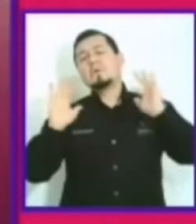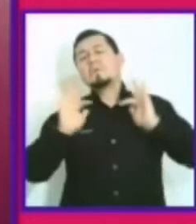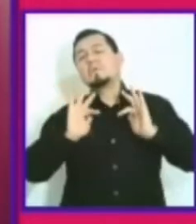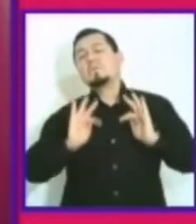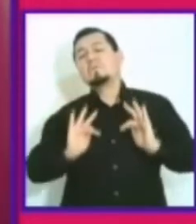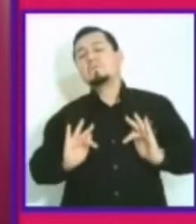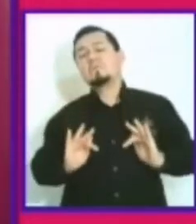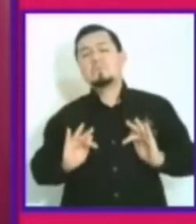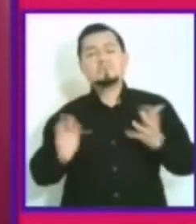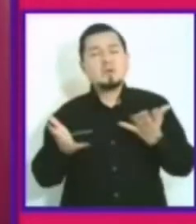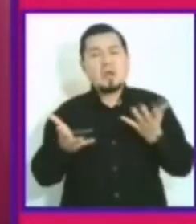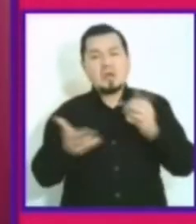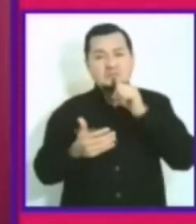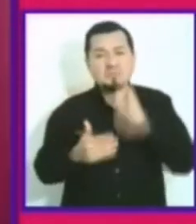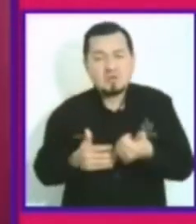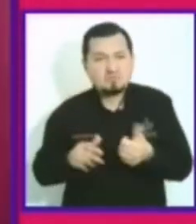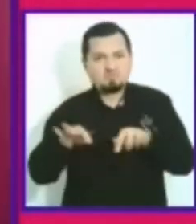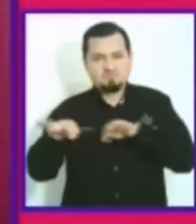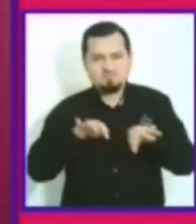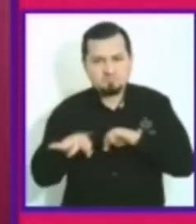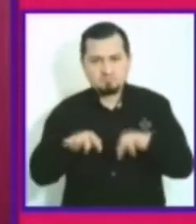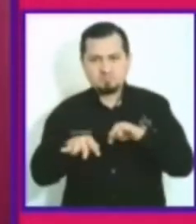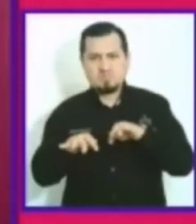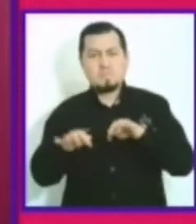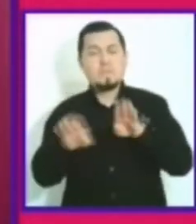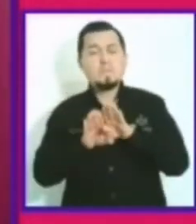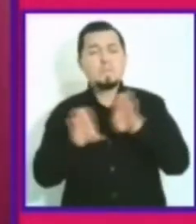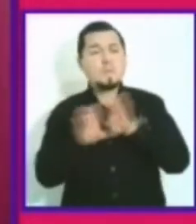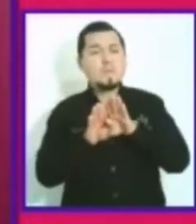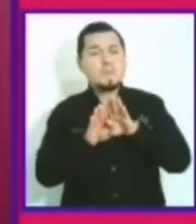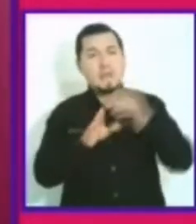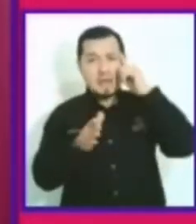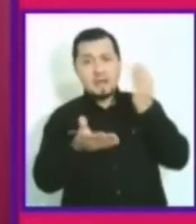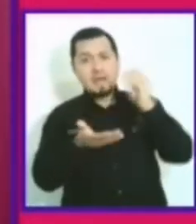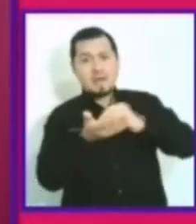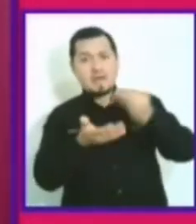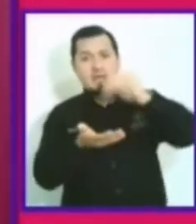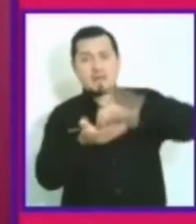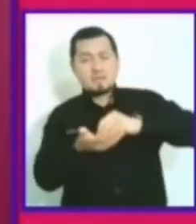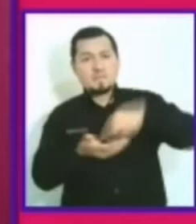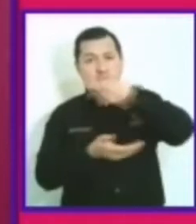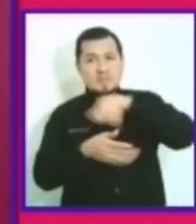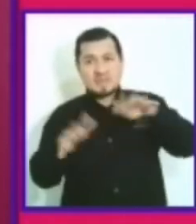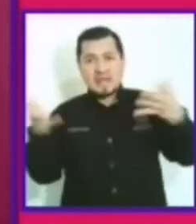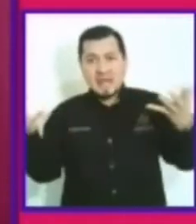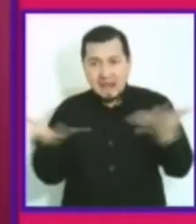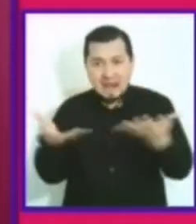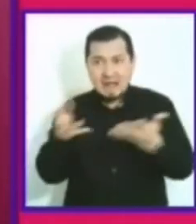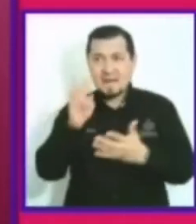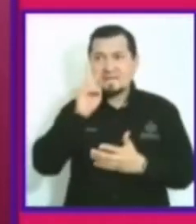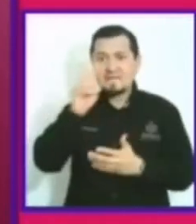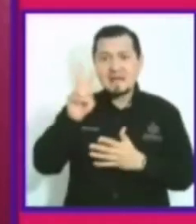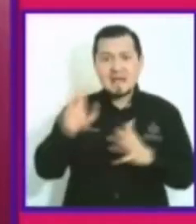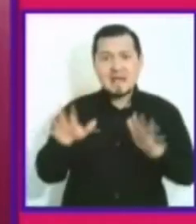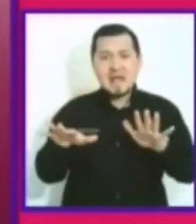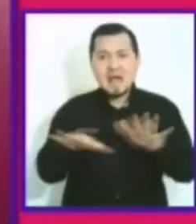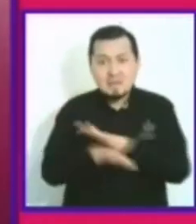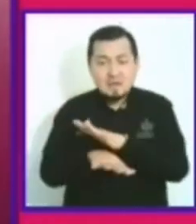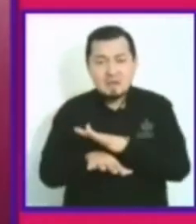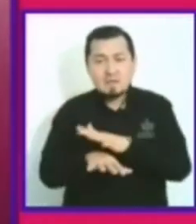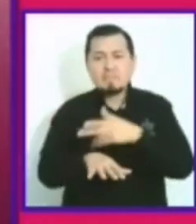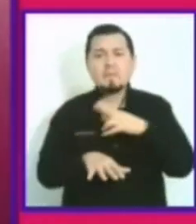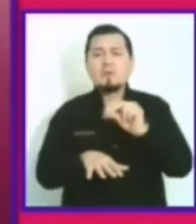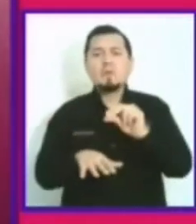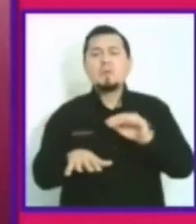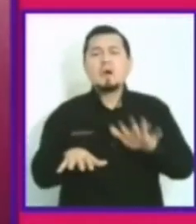es el camino del gatopardismo político que hace como que todo cambia para que nada cambie nosotros no